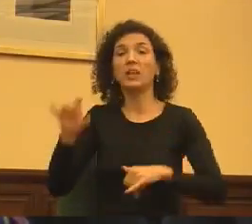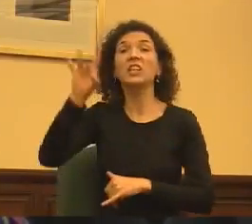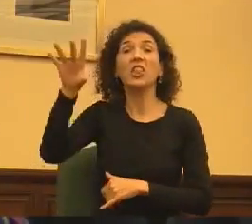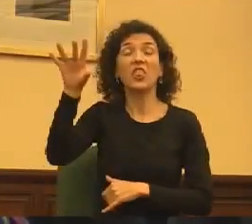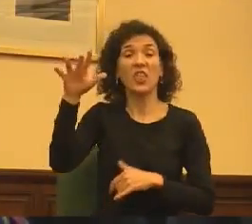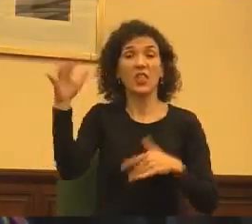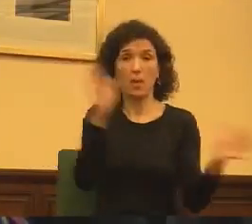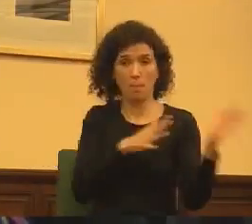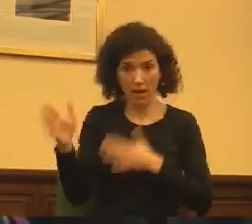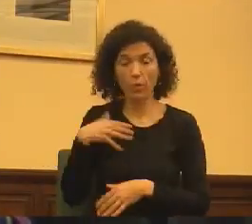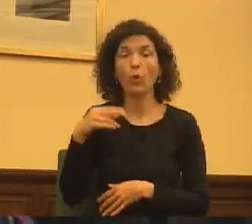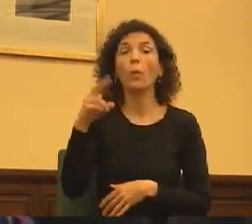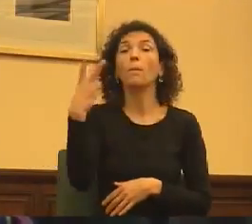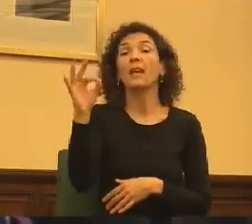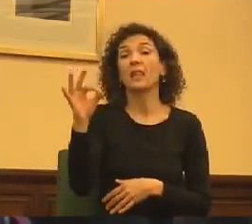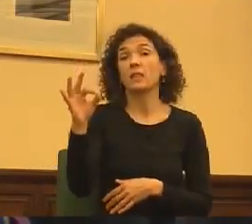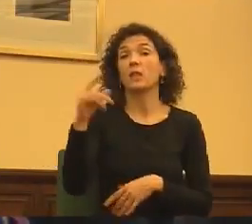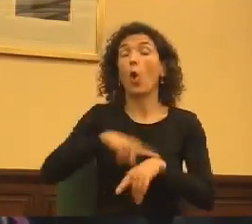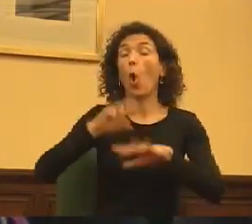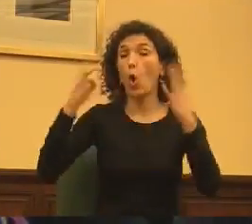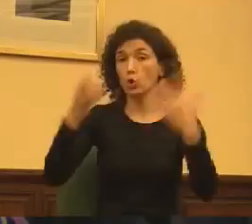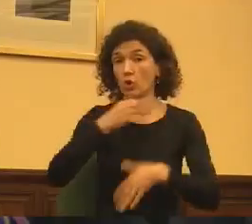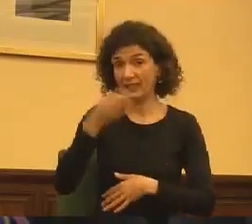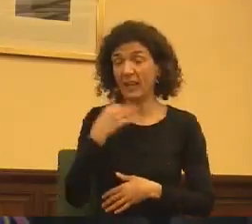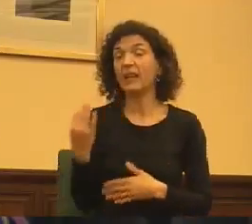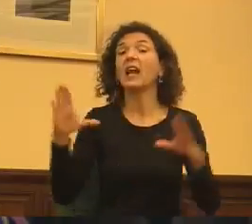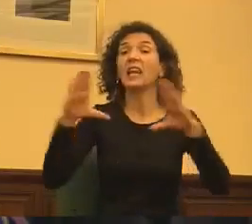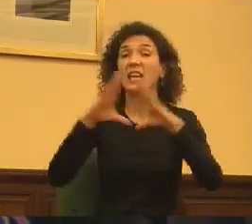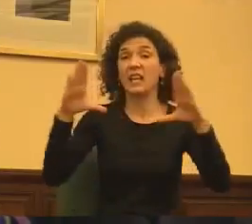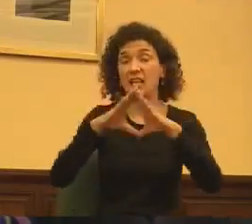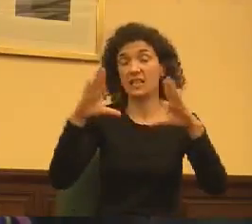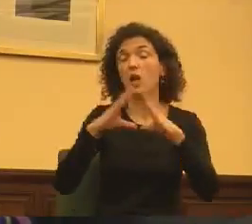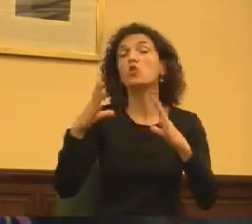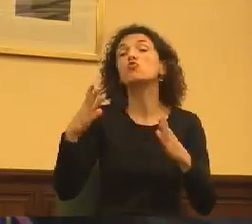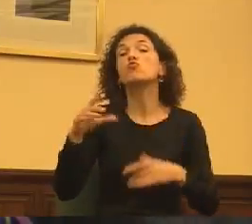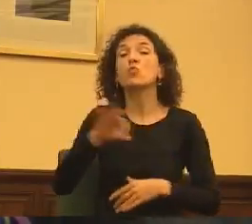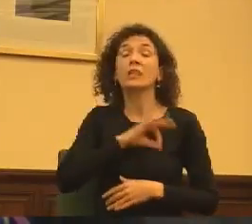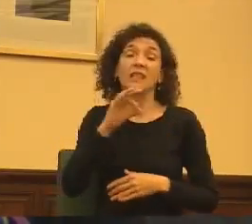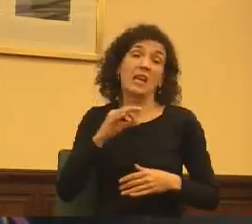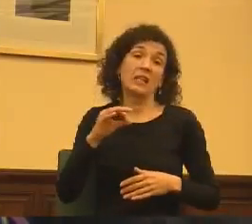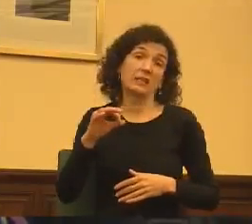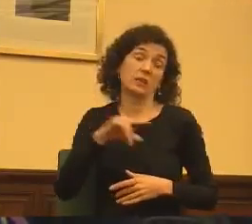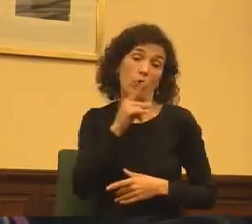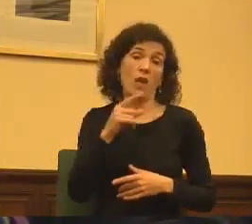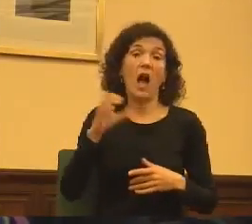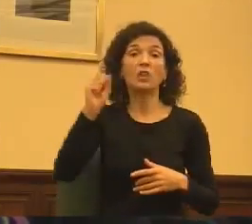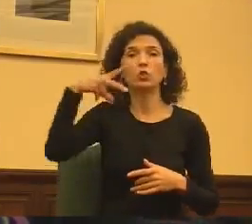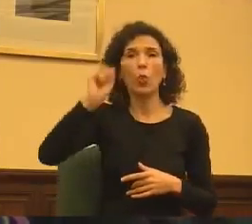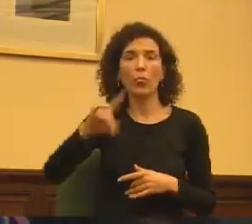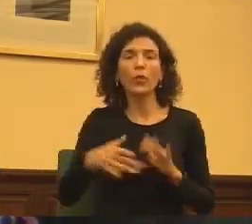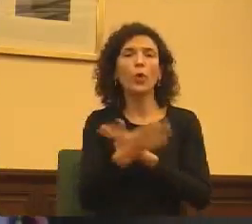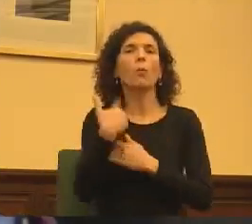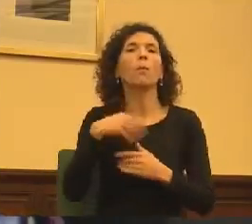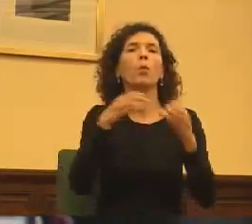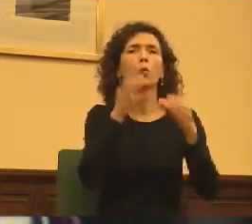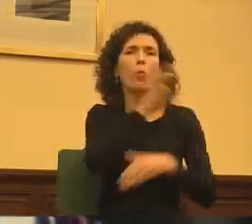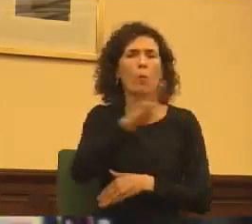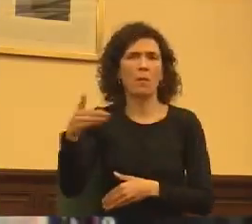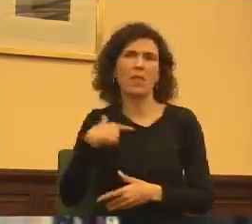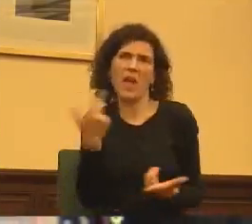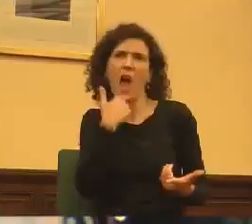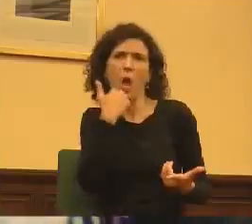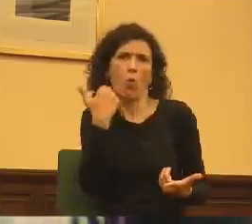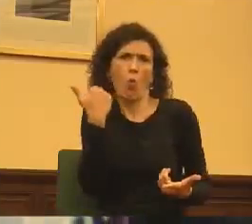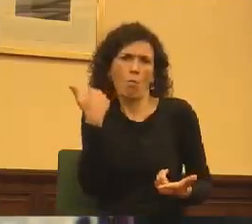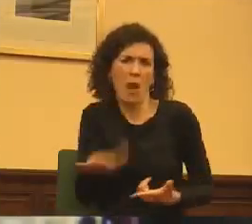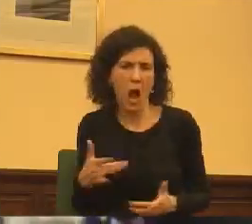de marzo a las 20 horas en la parroquia Nuestra Señora de la Asunción. Parece que al Partido Popular le parece una astracanada que